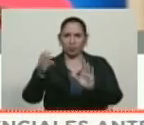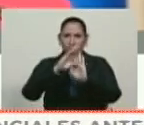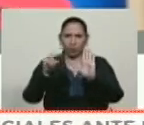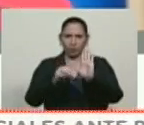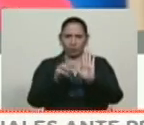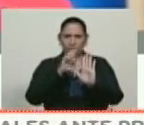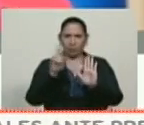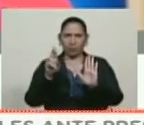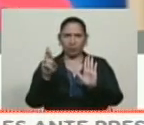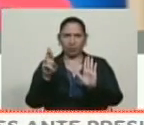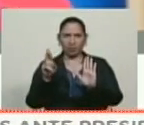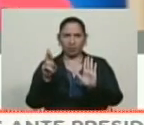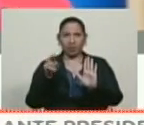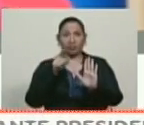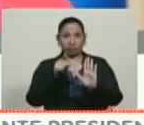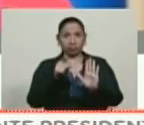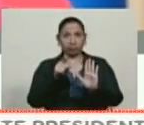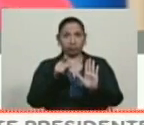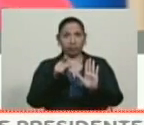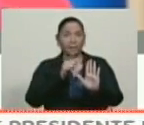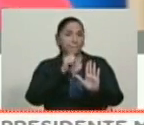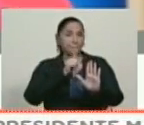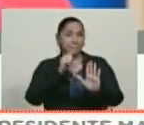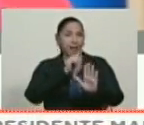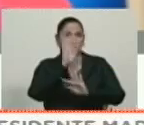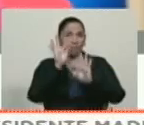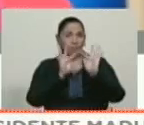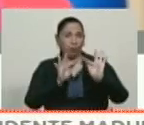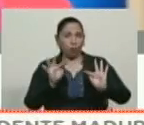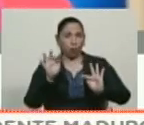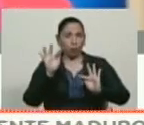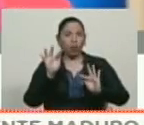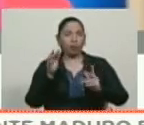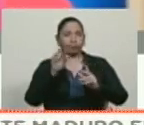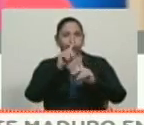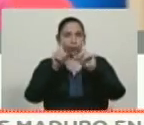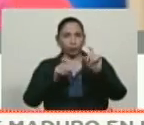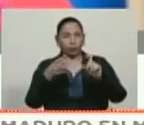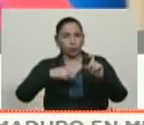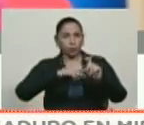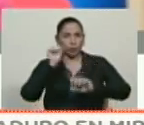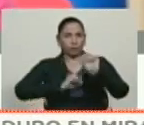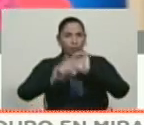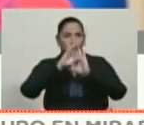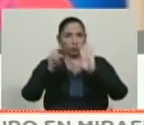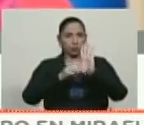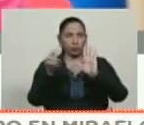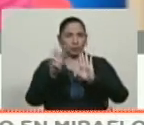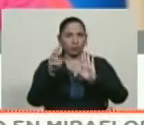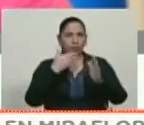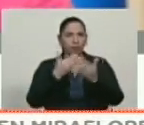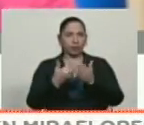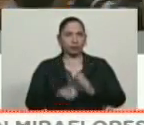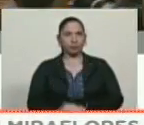República. Eso, por eso digo que está mal formulado. Nosotros estamos defendiendo la Constitución de Venezuela. Gracias.